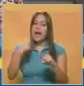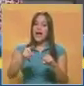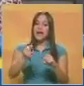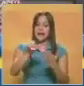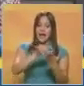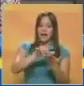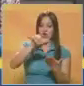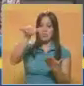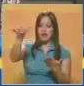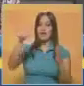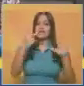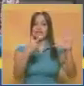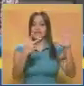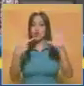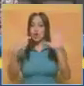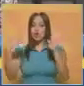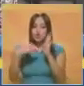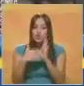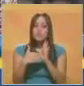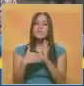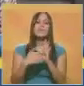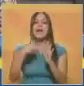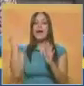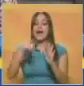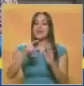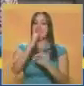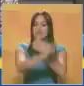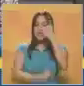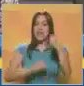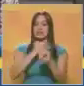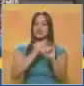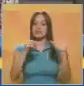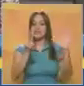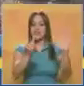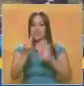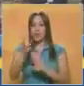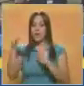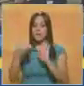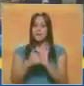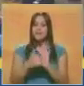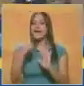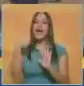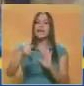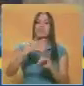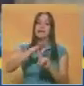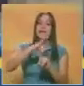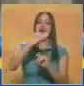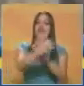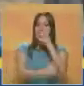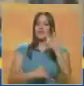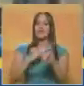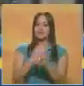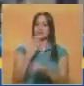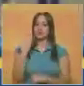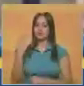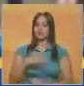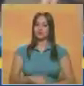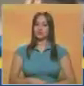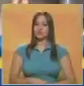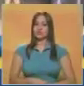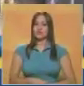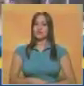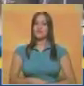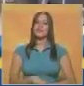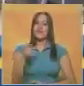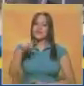Bolívar. Unas 78.000 lo han hecho por el Terminal Internacional y unas 62.000 por el Terminal Internacional. Aquí ha